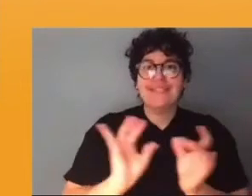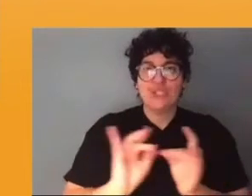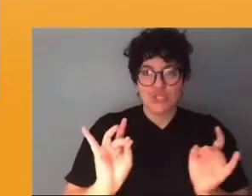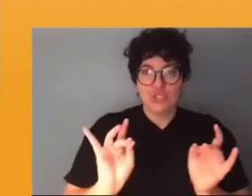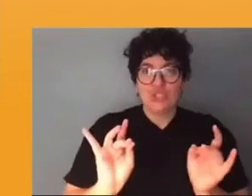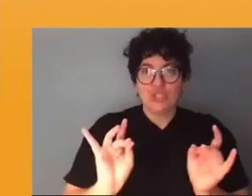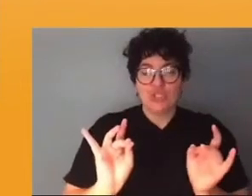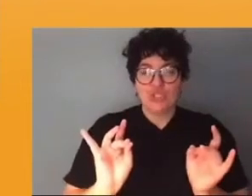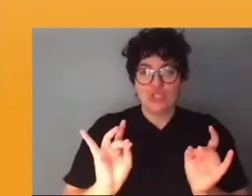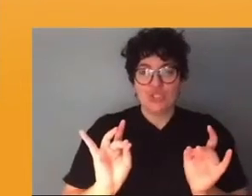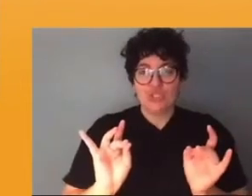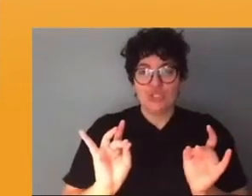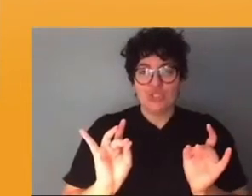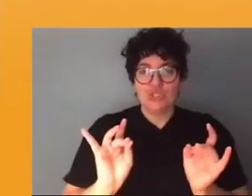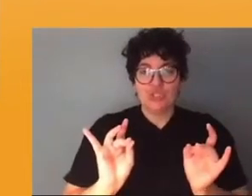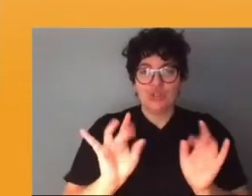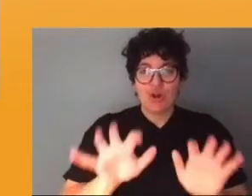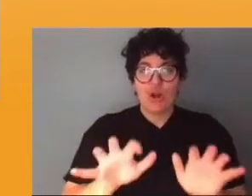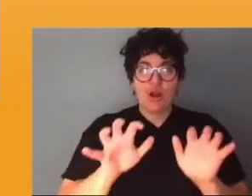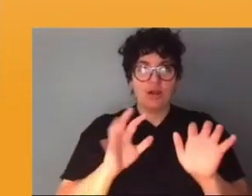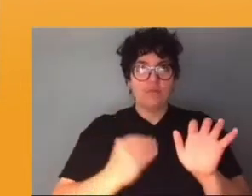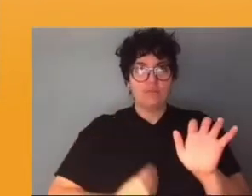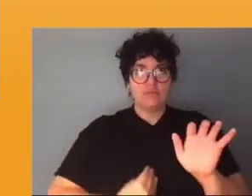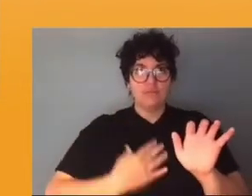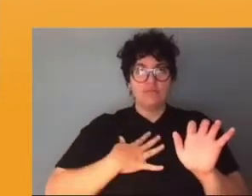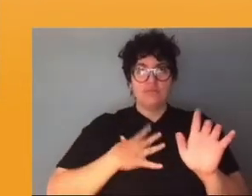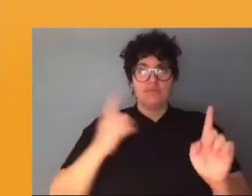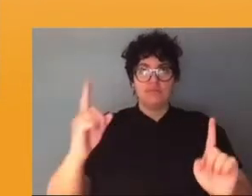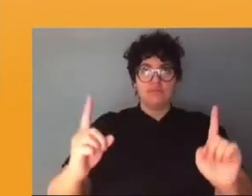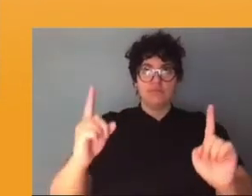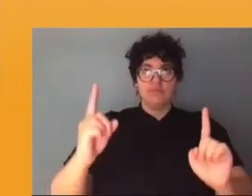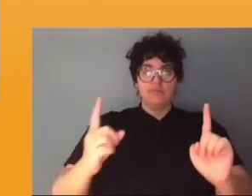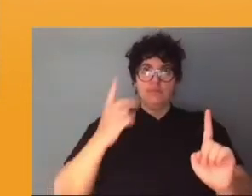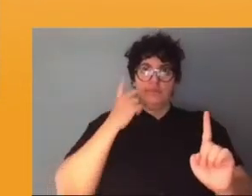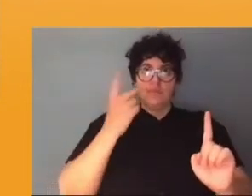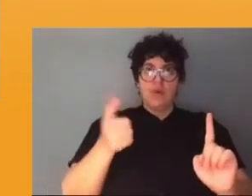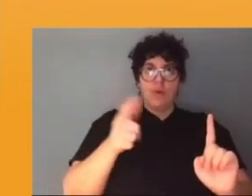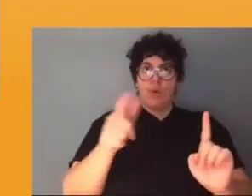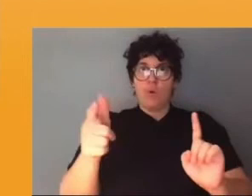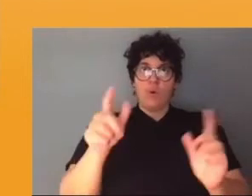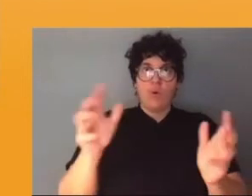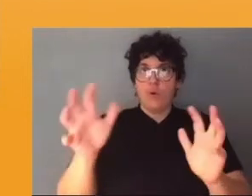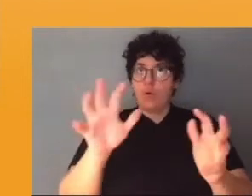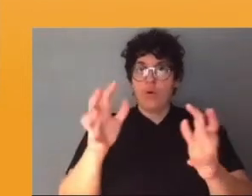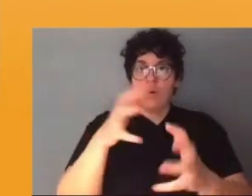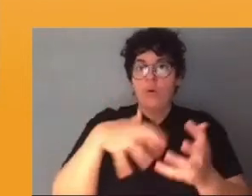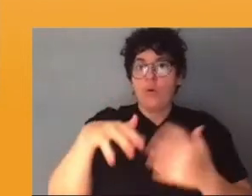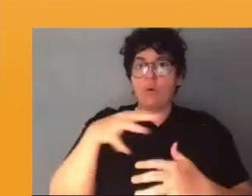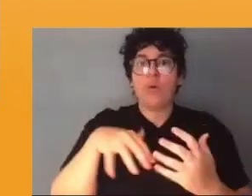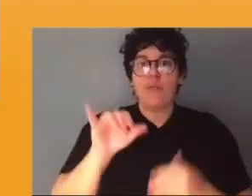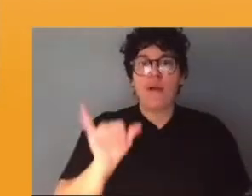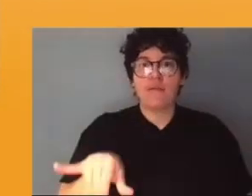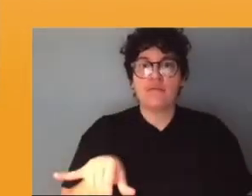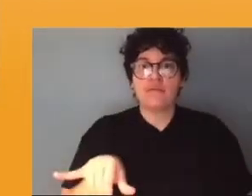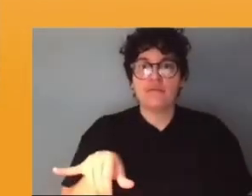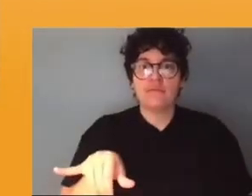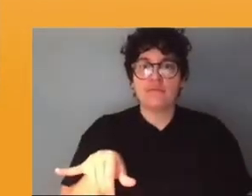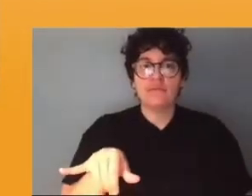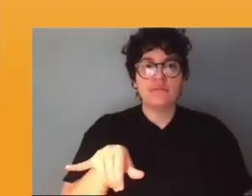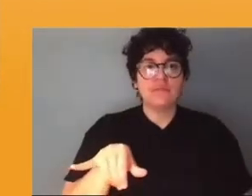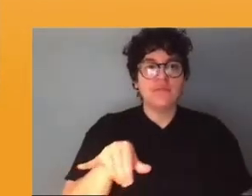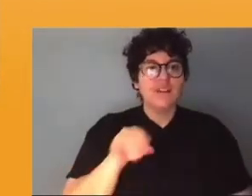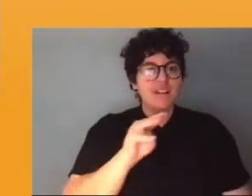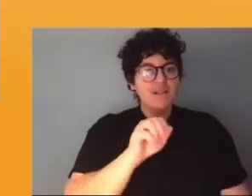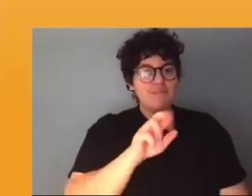inspira al público. Yo sé que Mari estaba hablando sobre cómo las mujeres